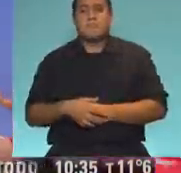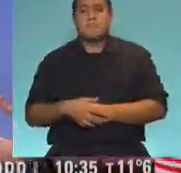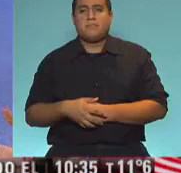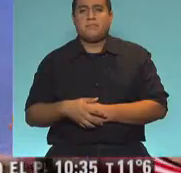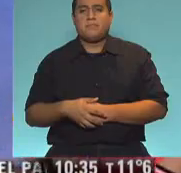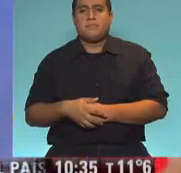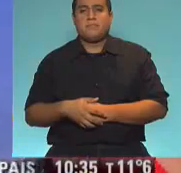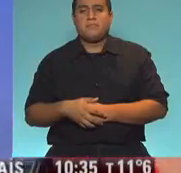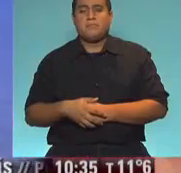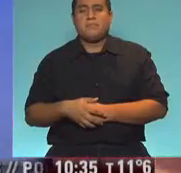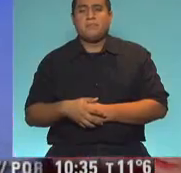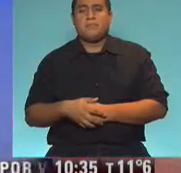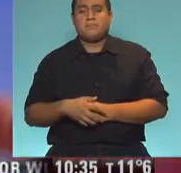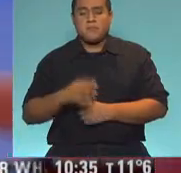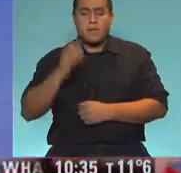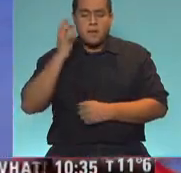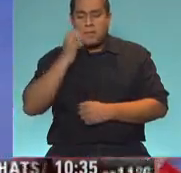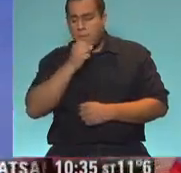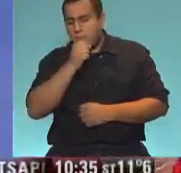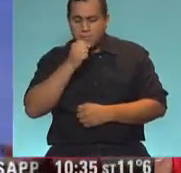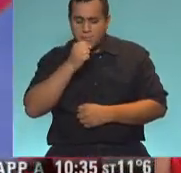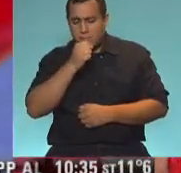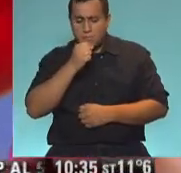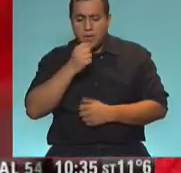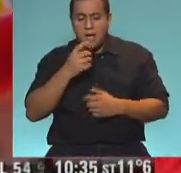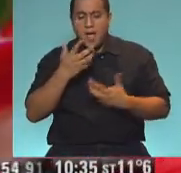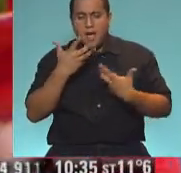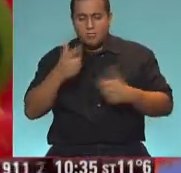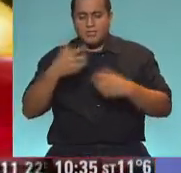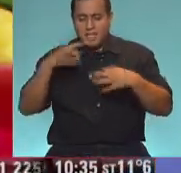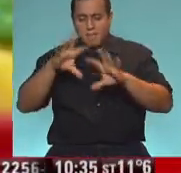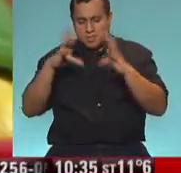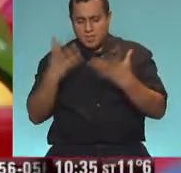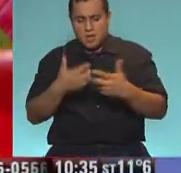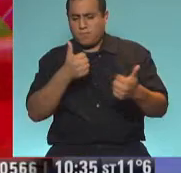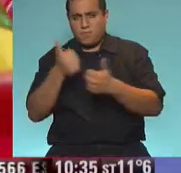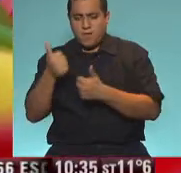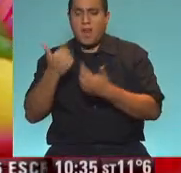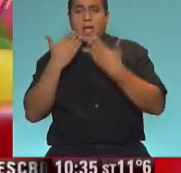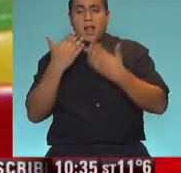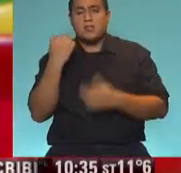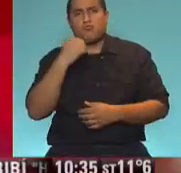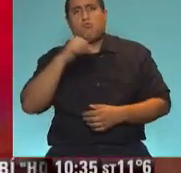en nuestra nueva misión. Hemos podido salvar el planeta Tierra gracias a nuestro superhéroe.